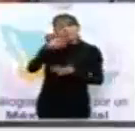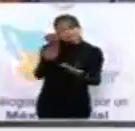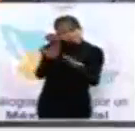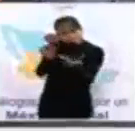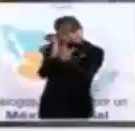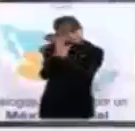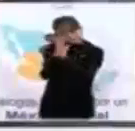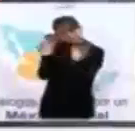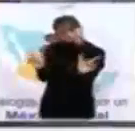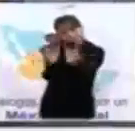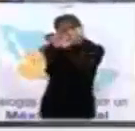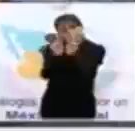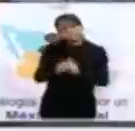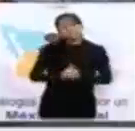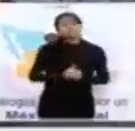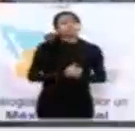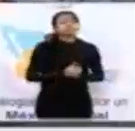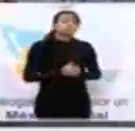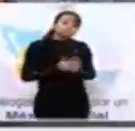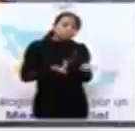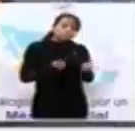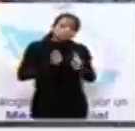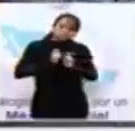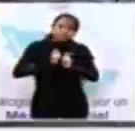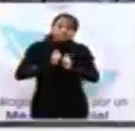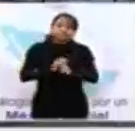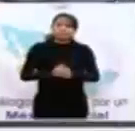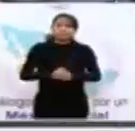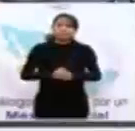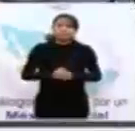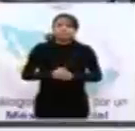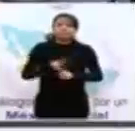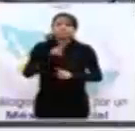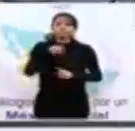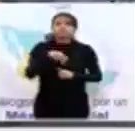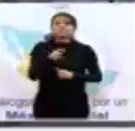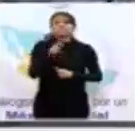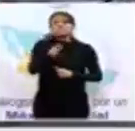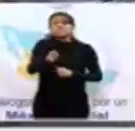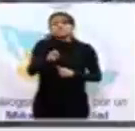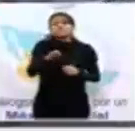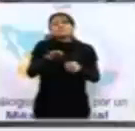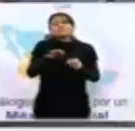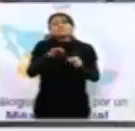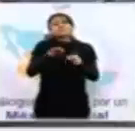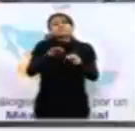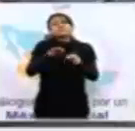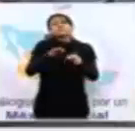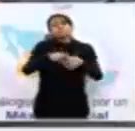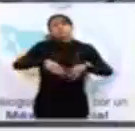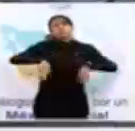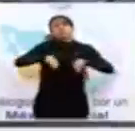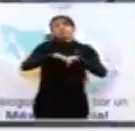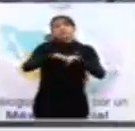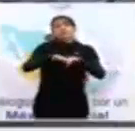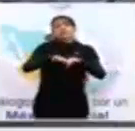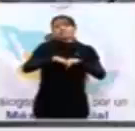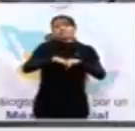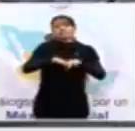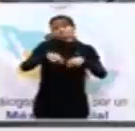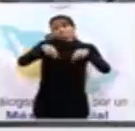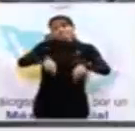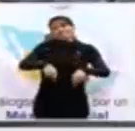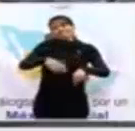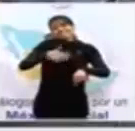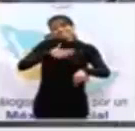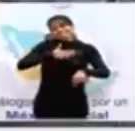Sí, pues creo que es importante de parte del Senado de la República